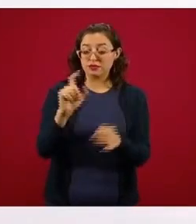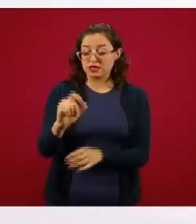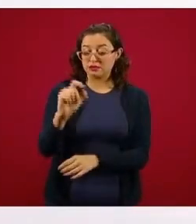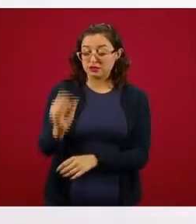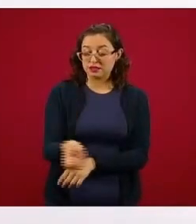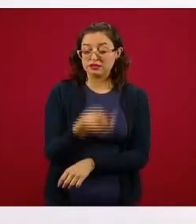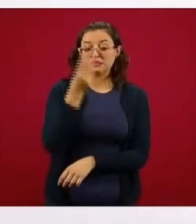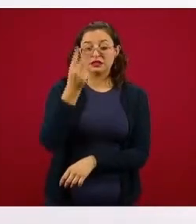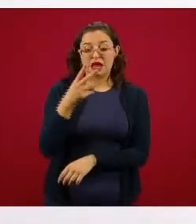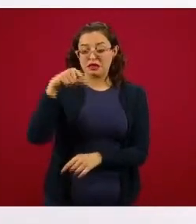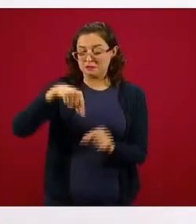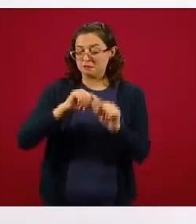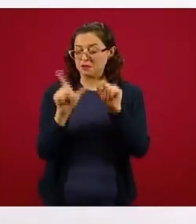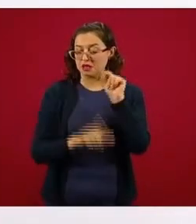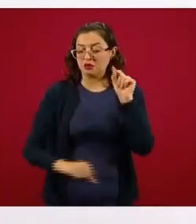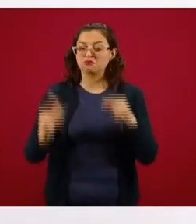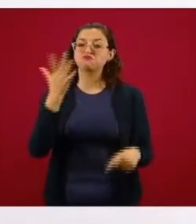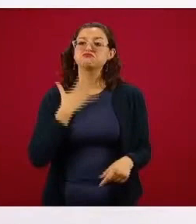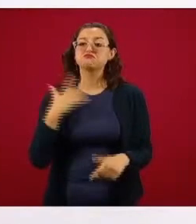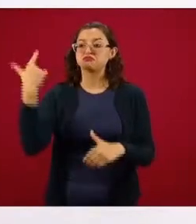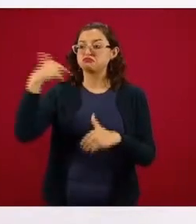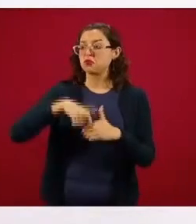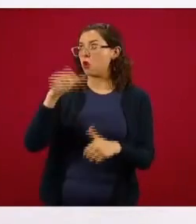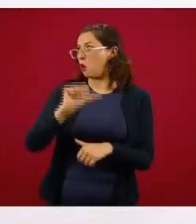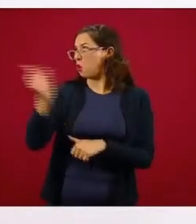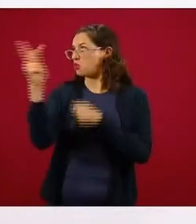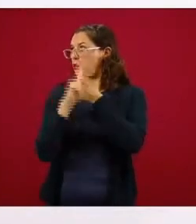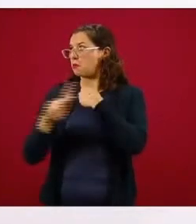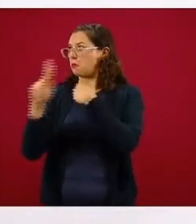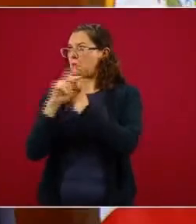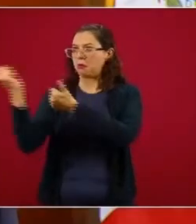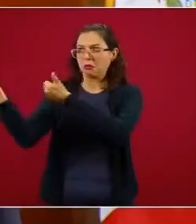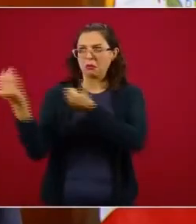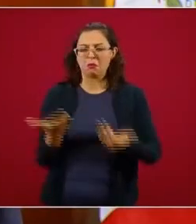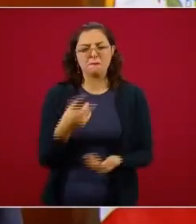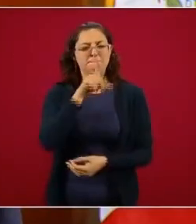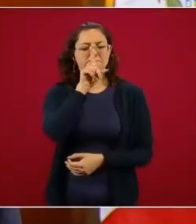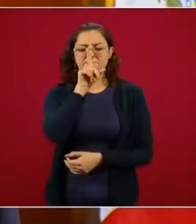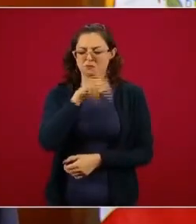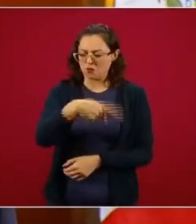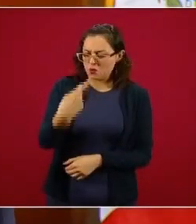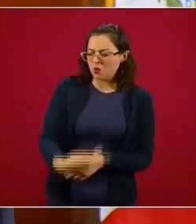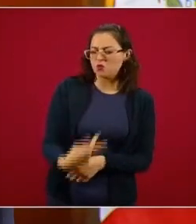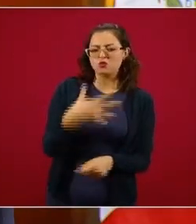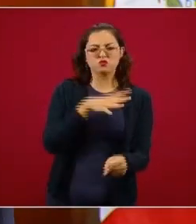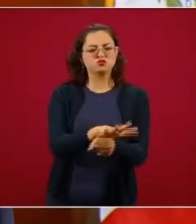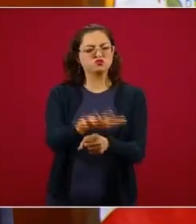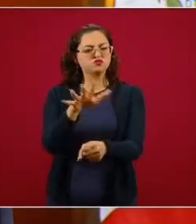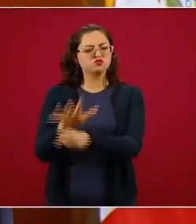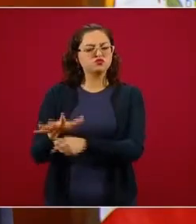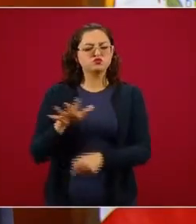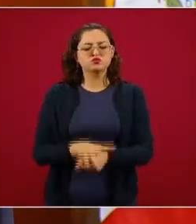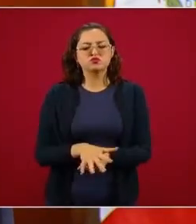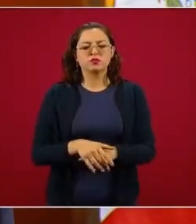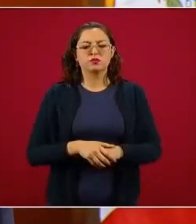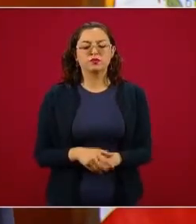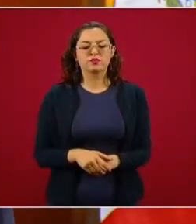alcancemos la autosuficiencia en gasolinas y diésel y dejemos de importar estos